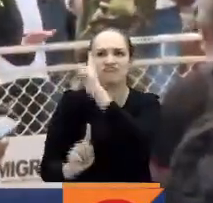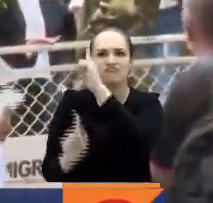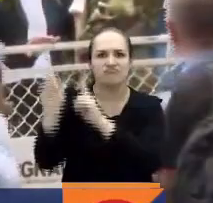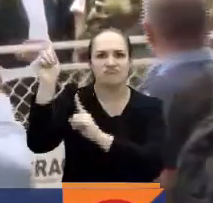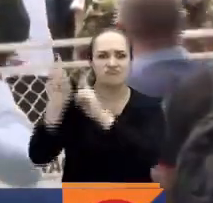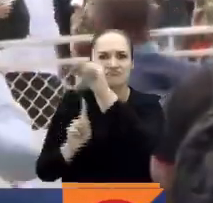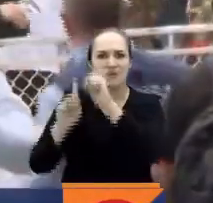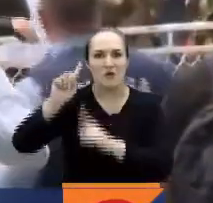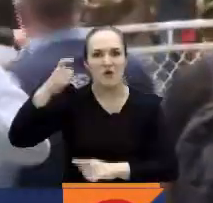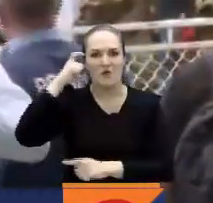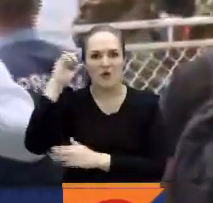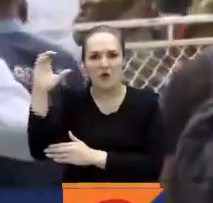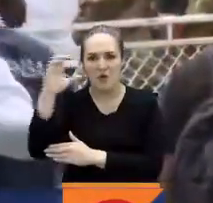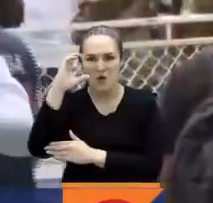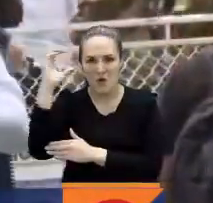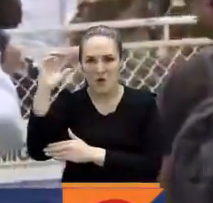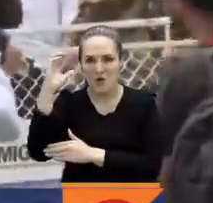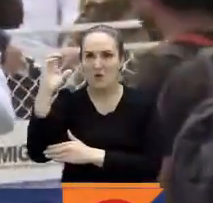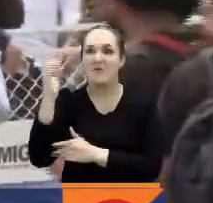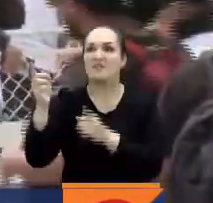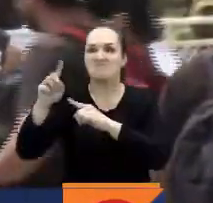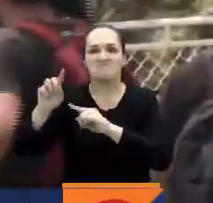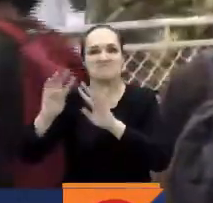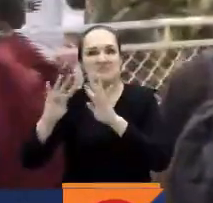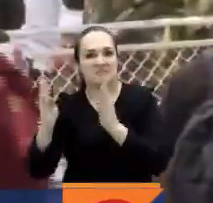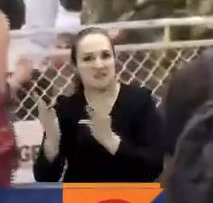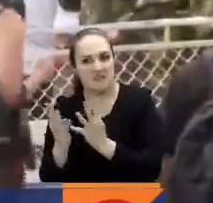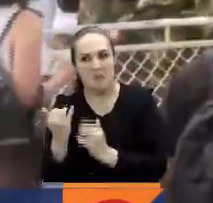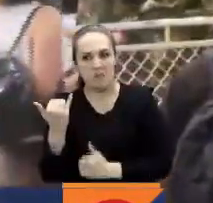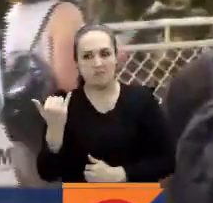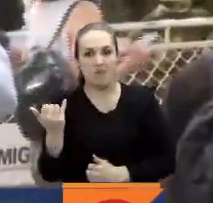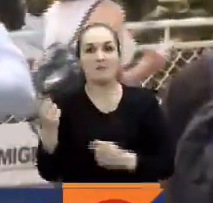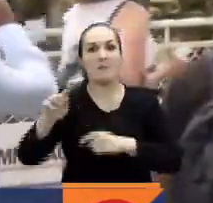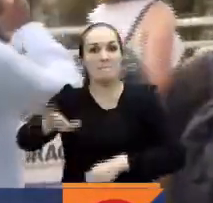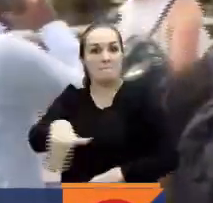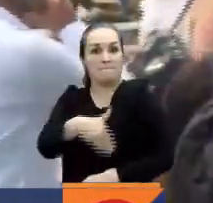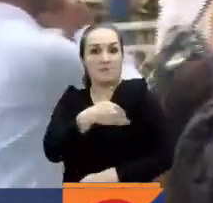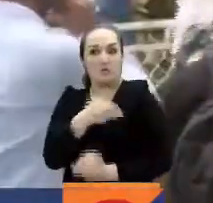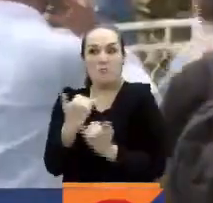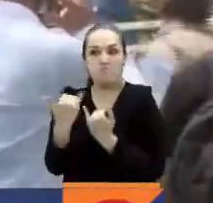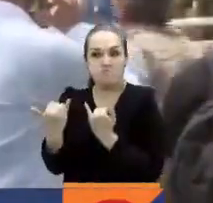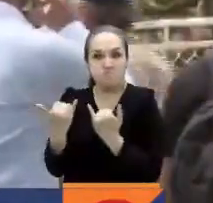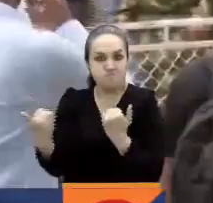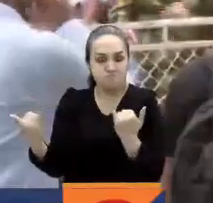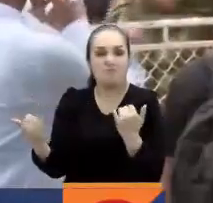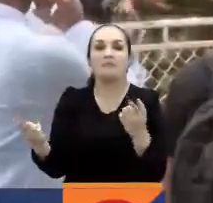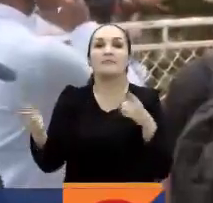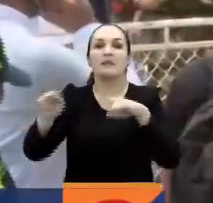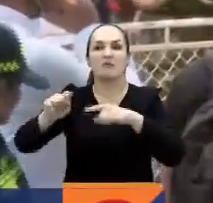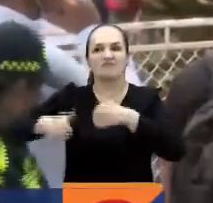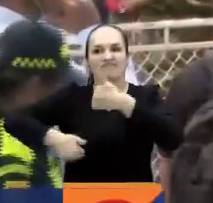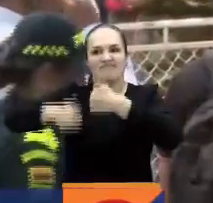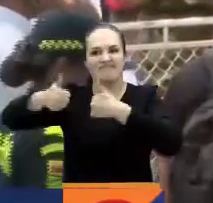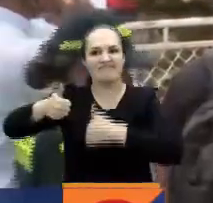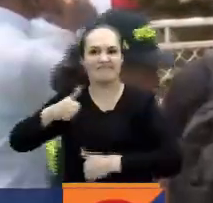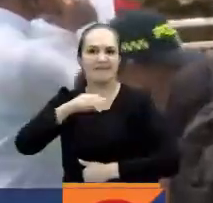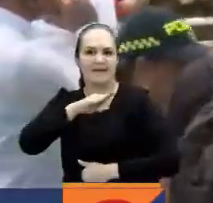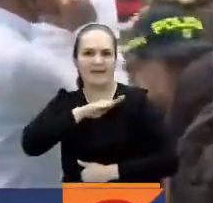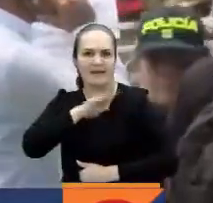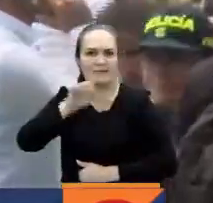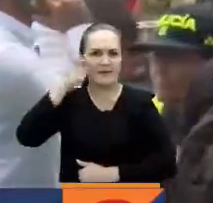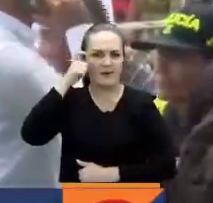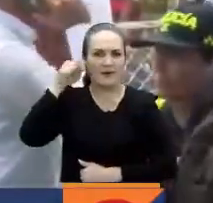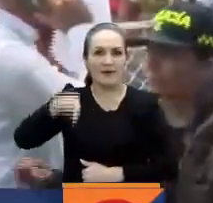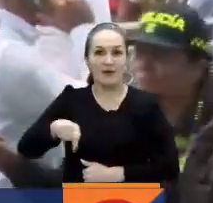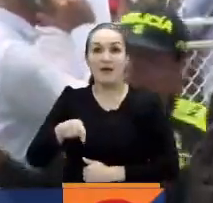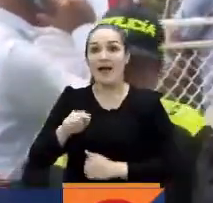gobierno colombiano, vimos llegar senadores, vimos llegar a los ministros, a las autoridades locales, incluso aquí el alcalde de